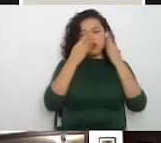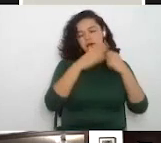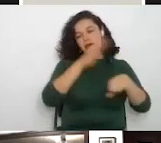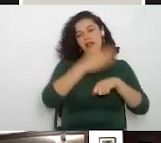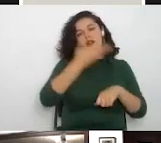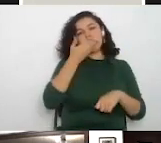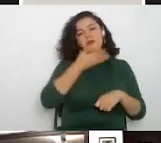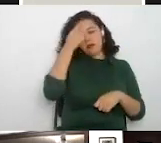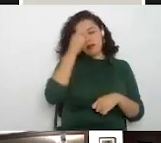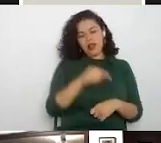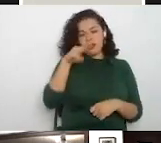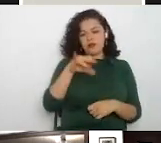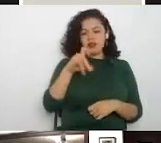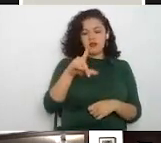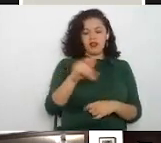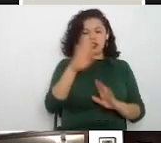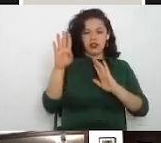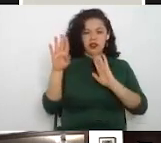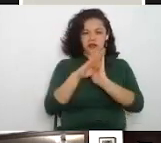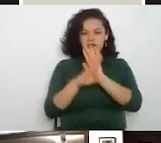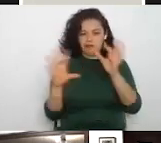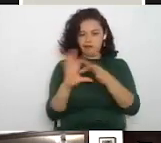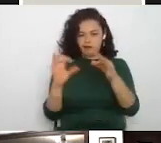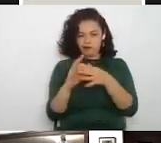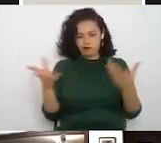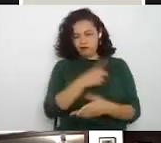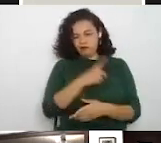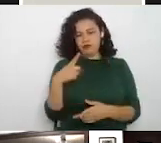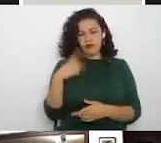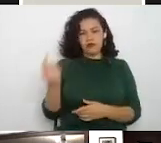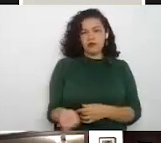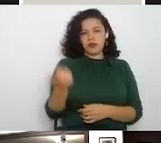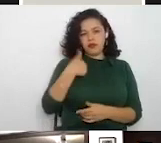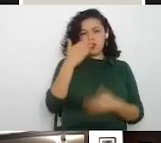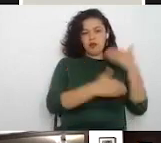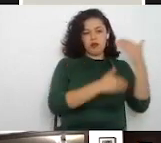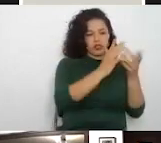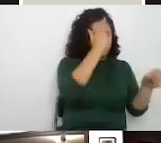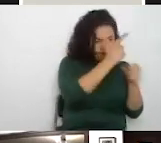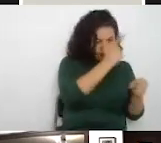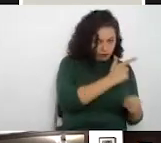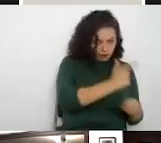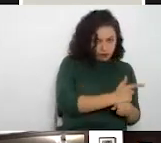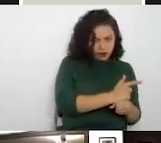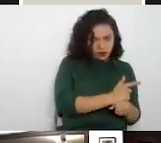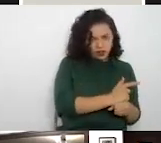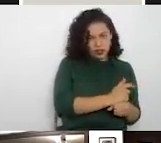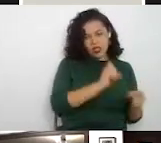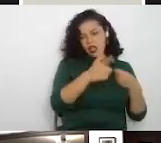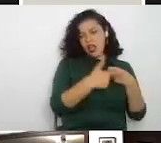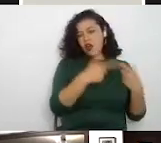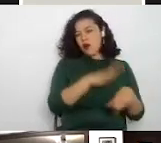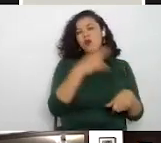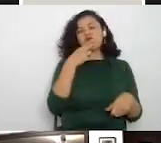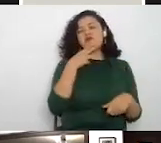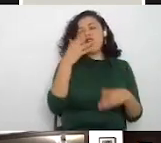de procedimientos, pues lo primero que tenemos que hacer es identificar los procesos y una herramienta que se utiliza